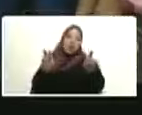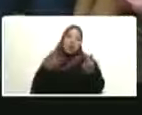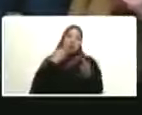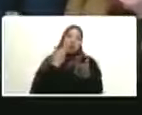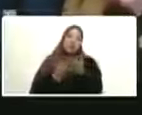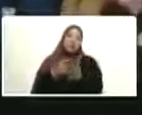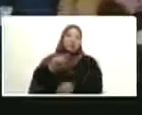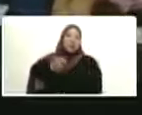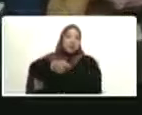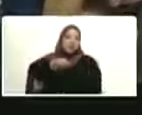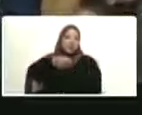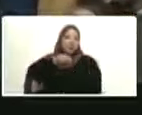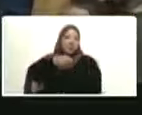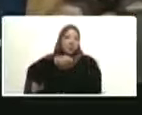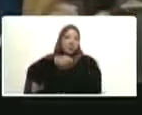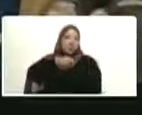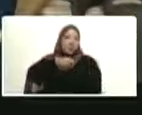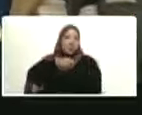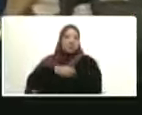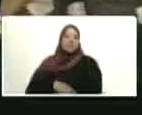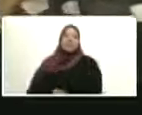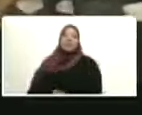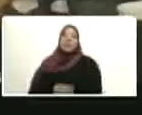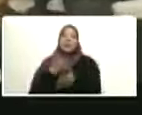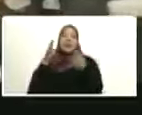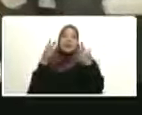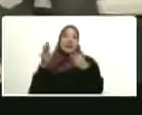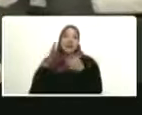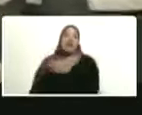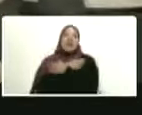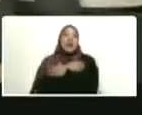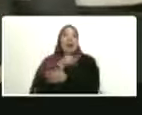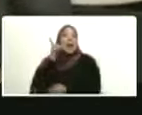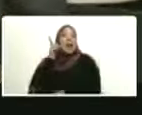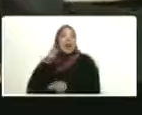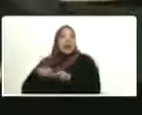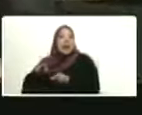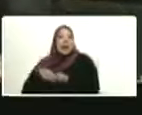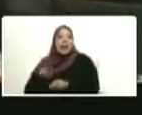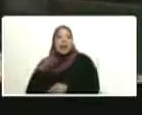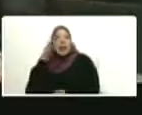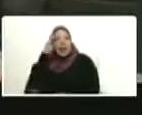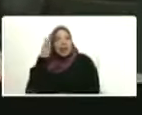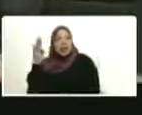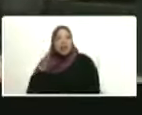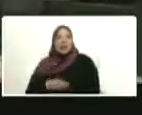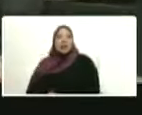la vivienda y que Wesley también quiere saludarla, quiere dar unas palabras. Wesley.